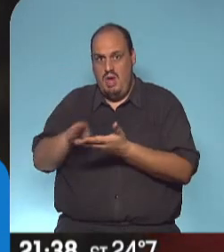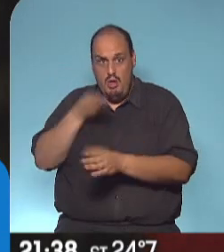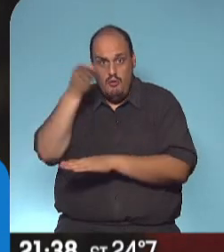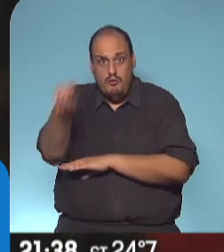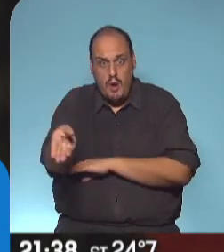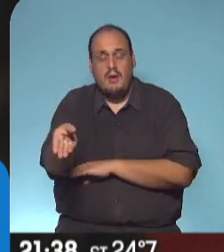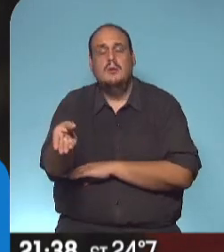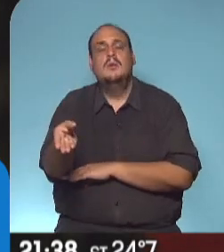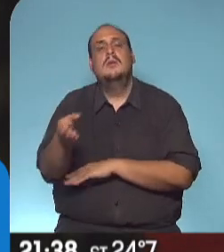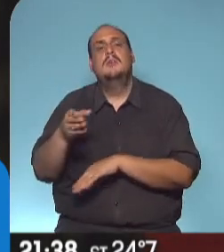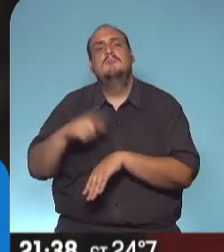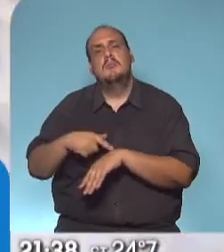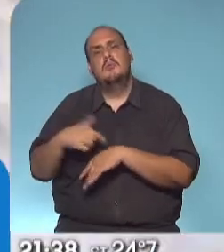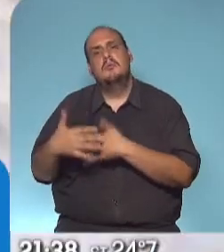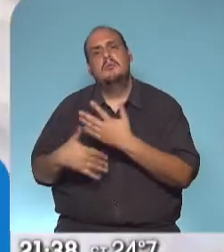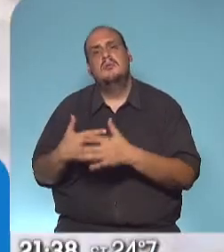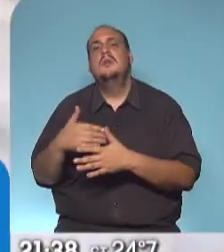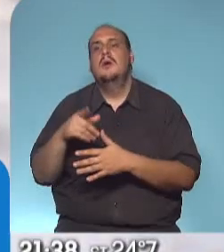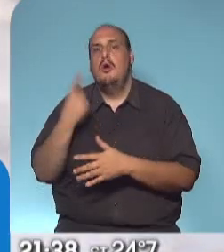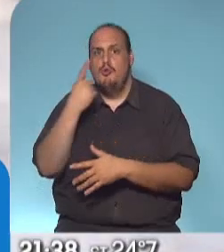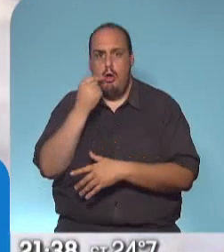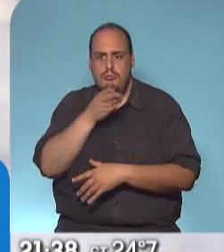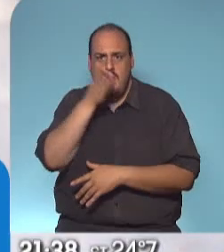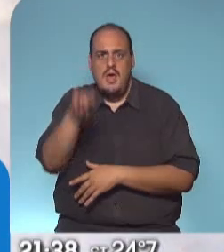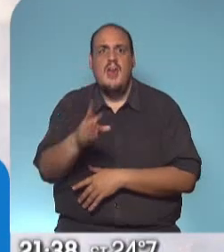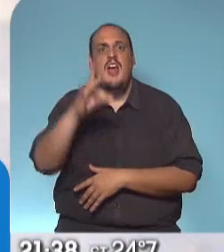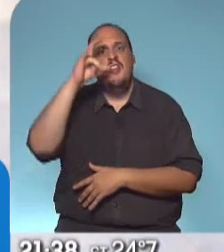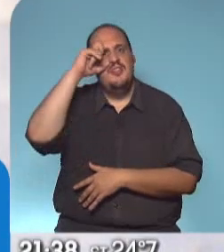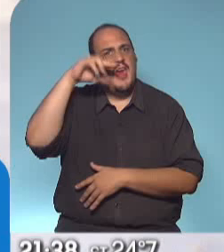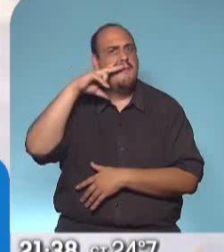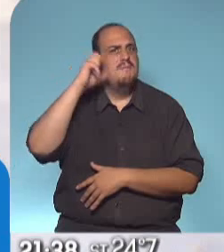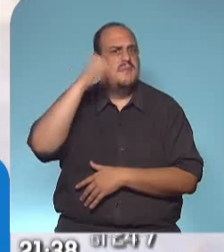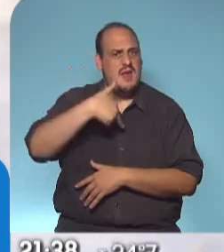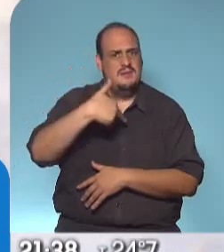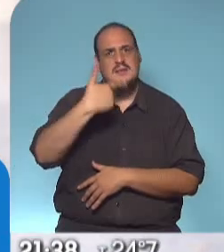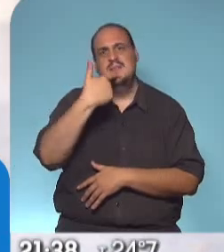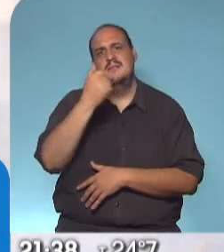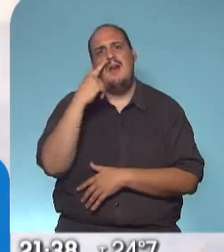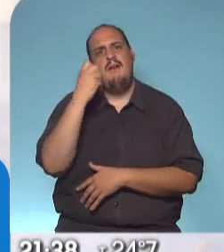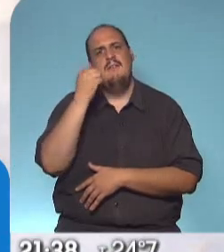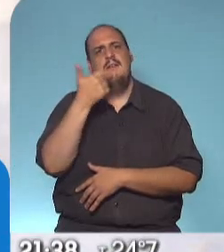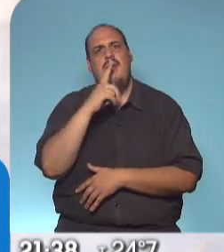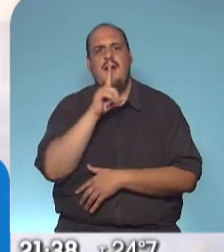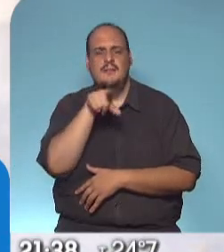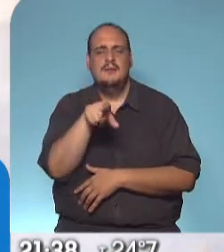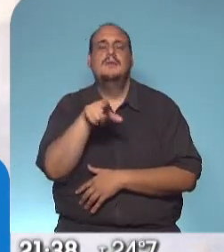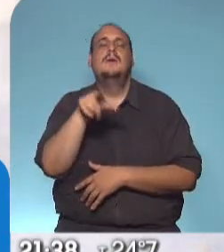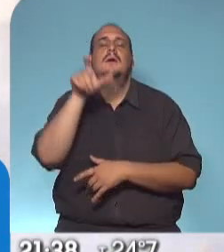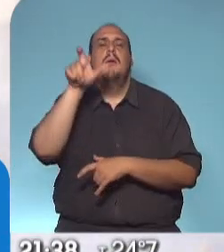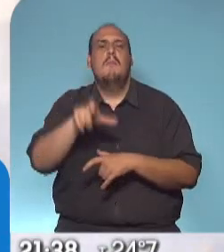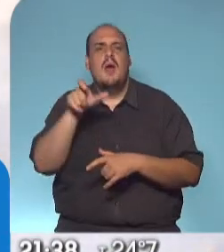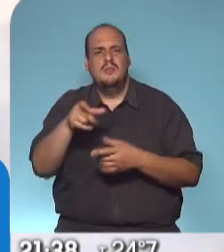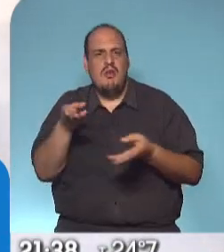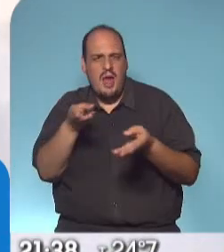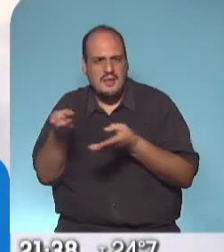tarde fue Demian Zayat, quien es el director nacional de asistencia a la víctima, a eso de las